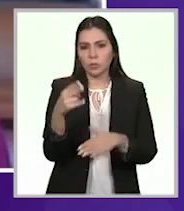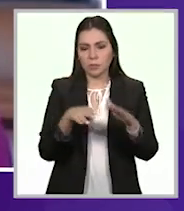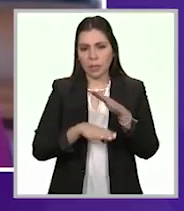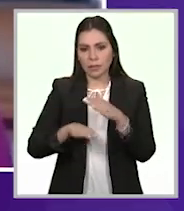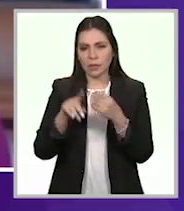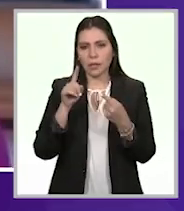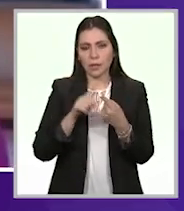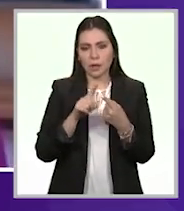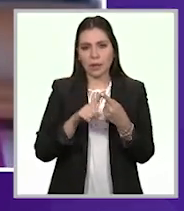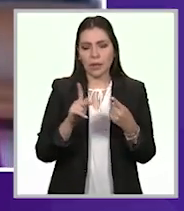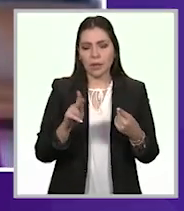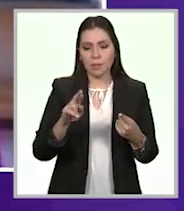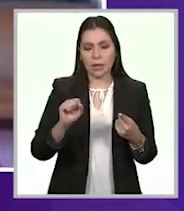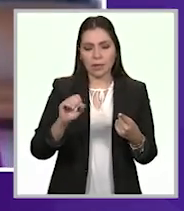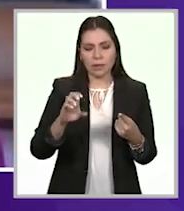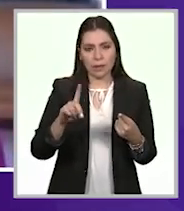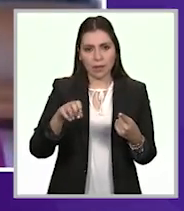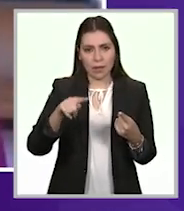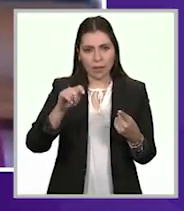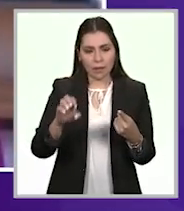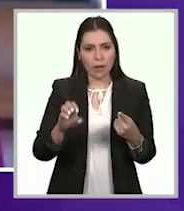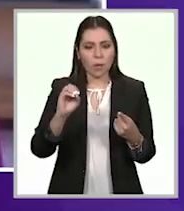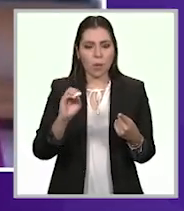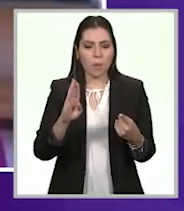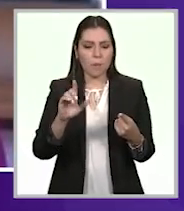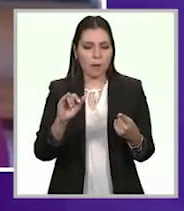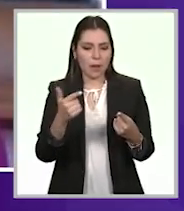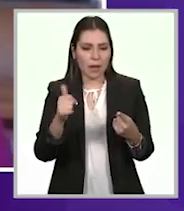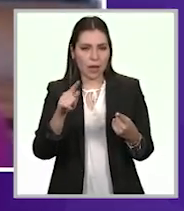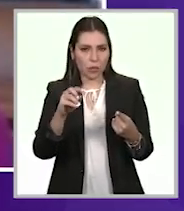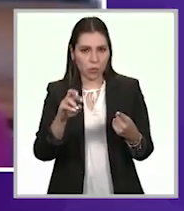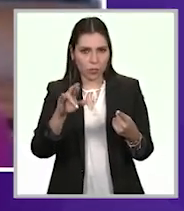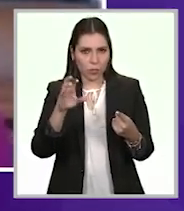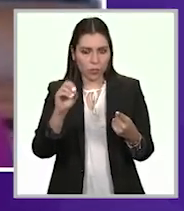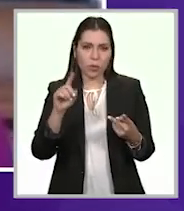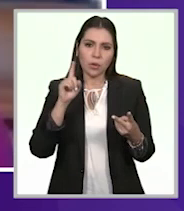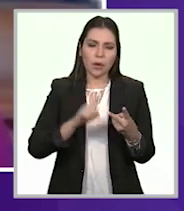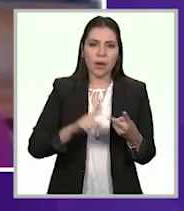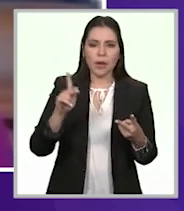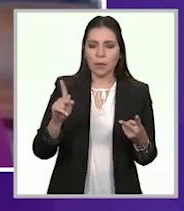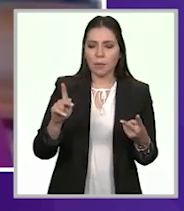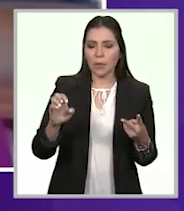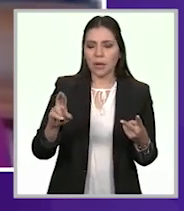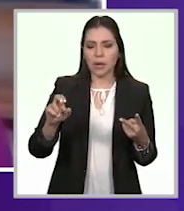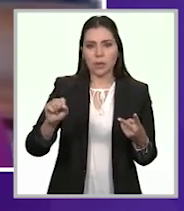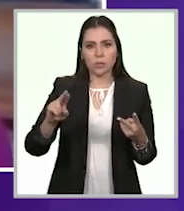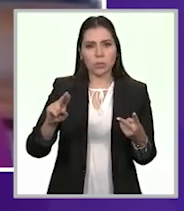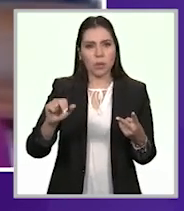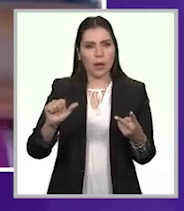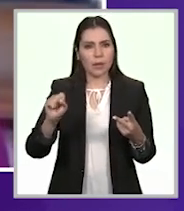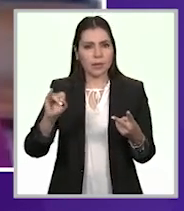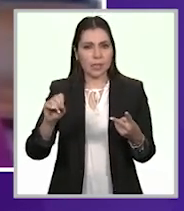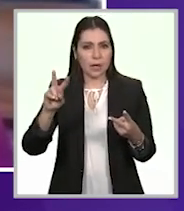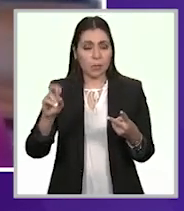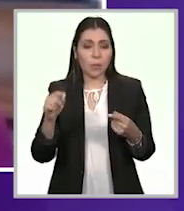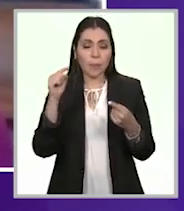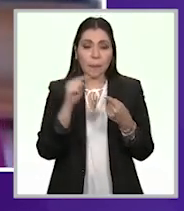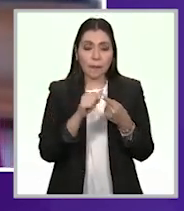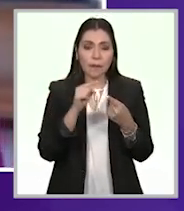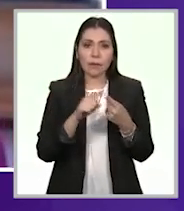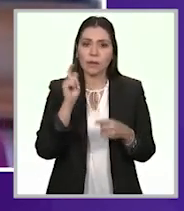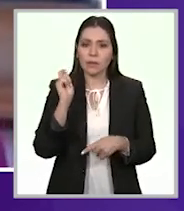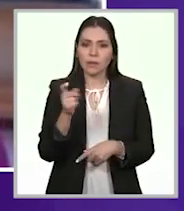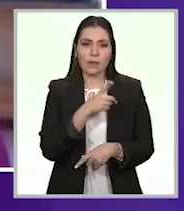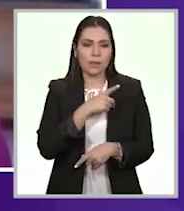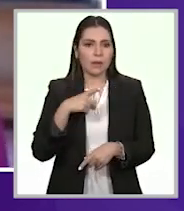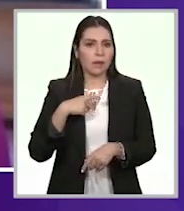precedente obligatorio y el precedente persuasivo. El precedente obligatorio, pues, es aquel que sí o sí